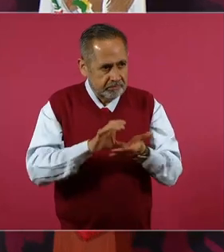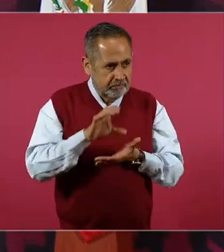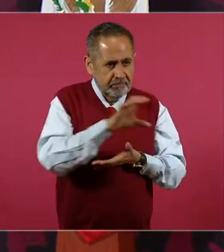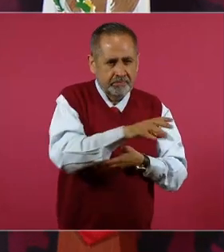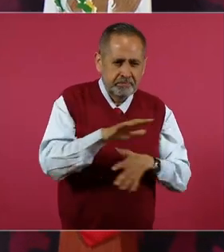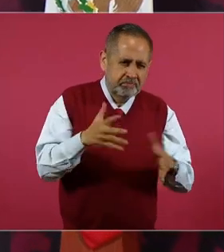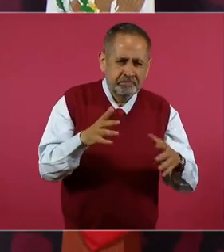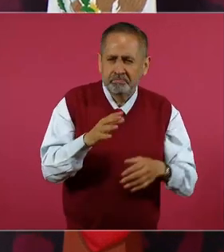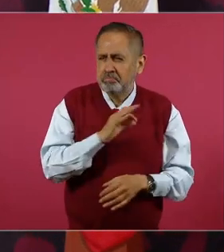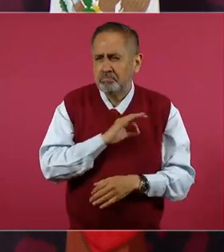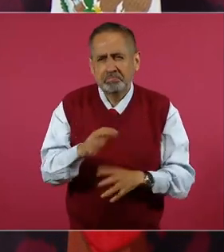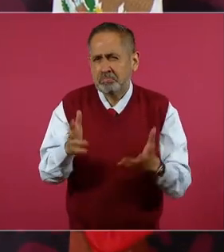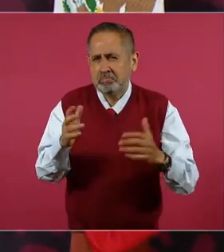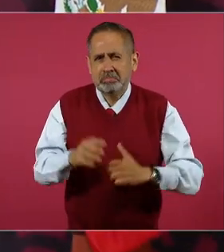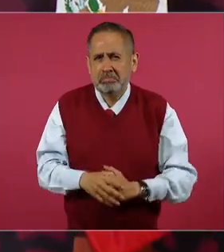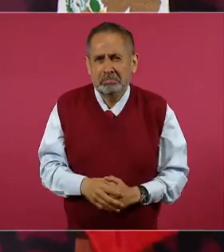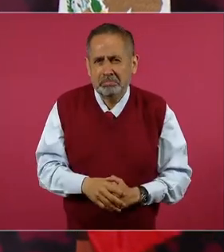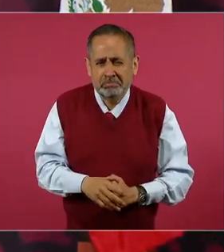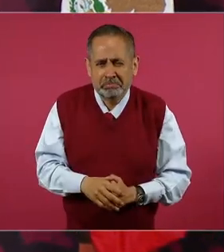cuando mucho